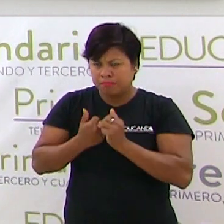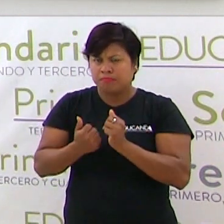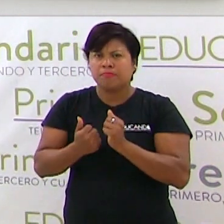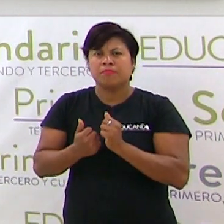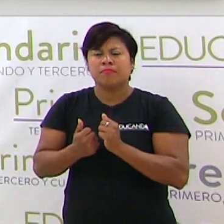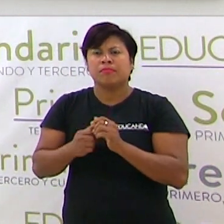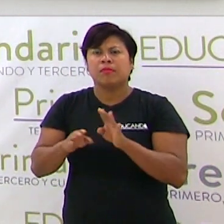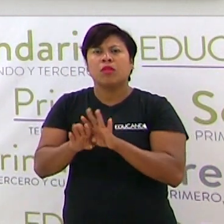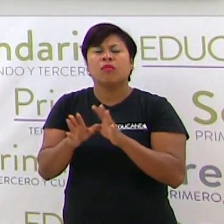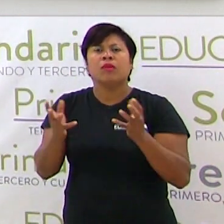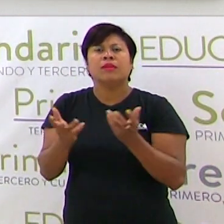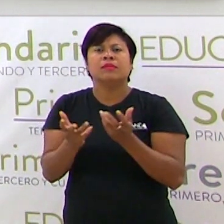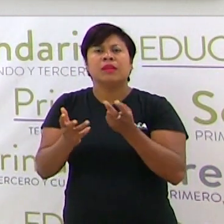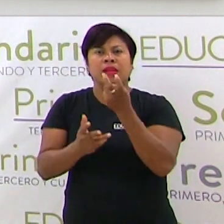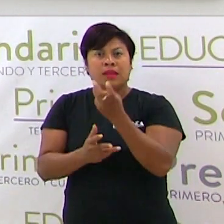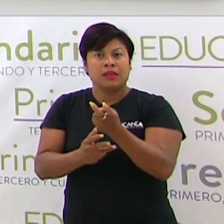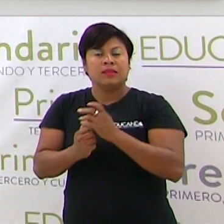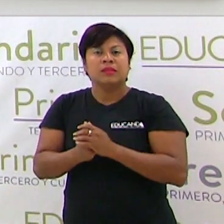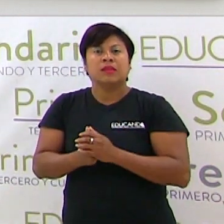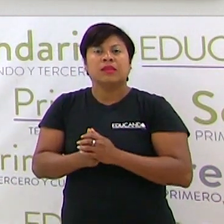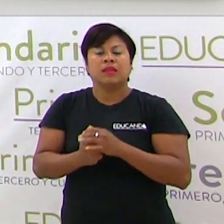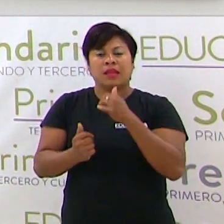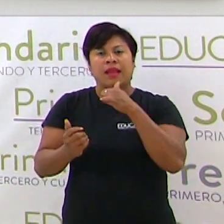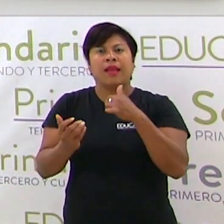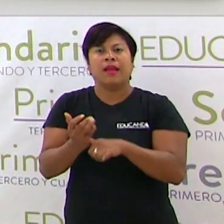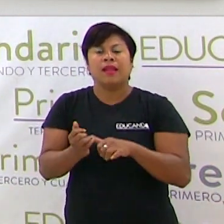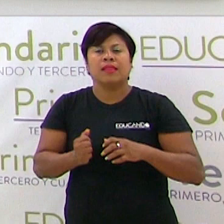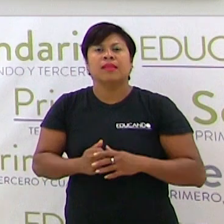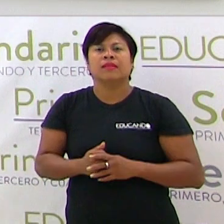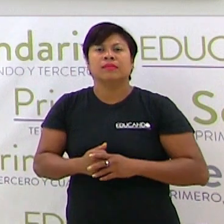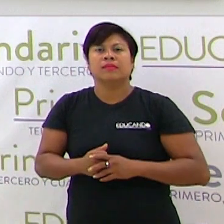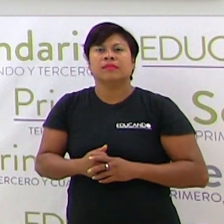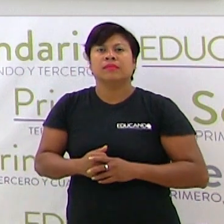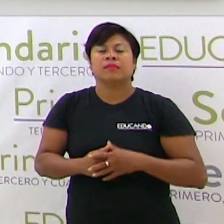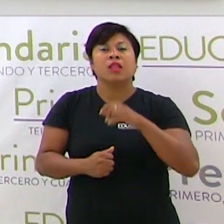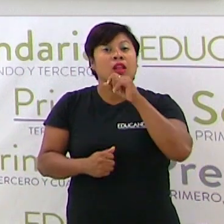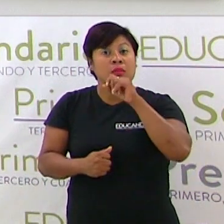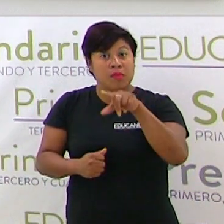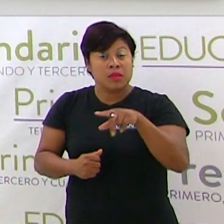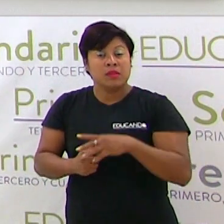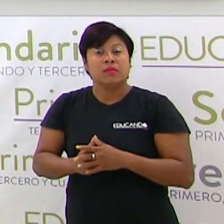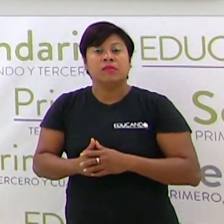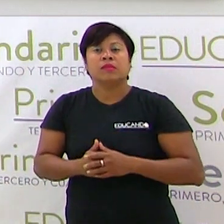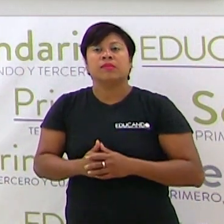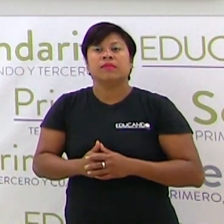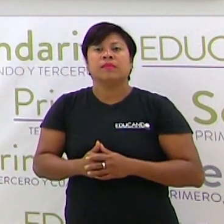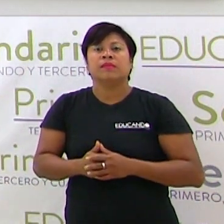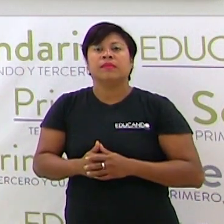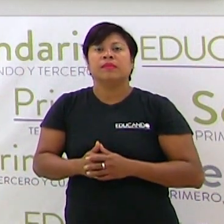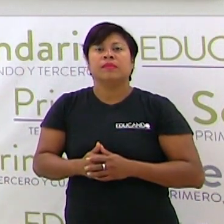poder hacer este tipo de cartas. Lo mismo, pero